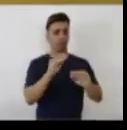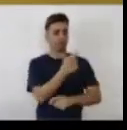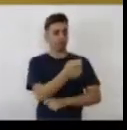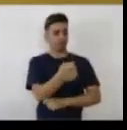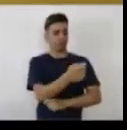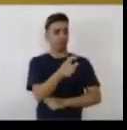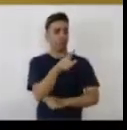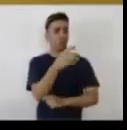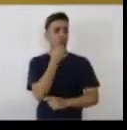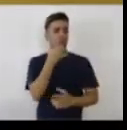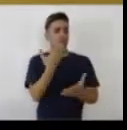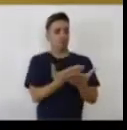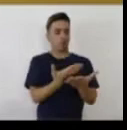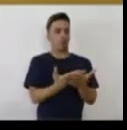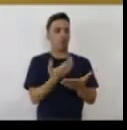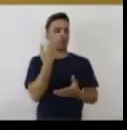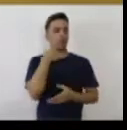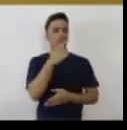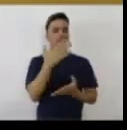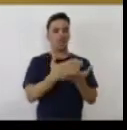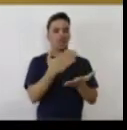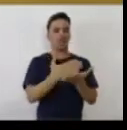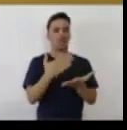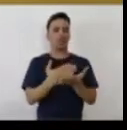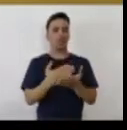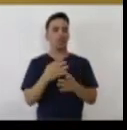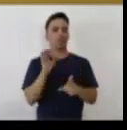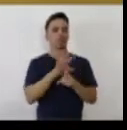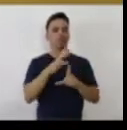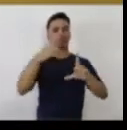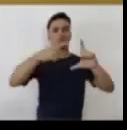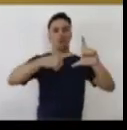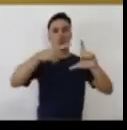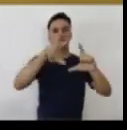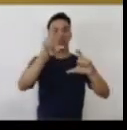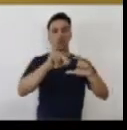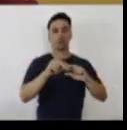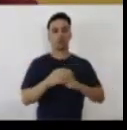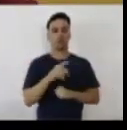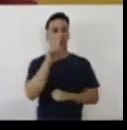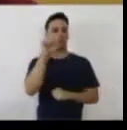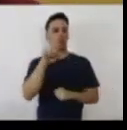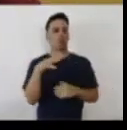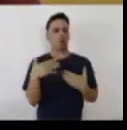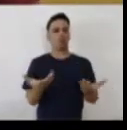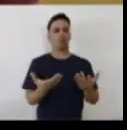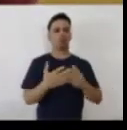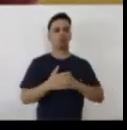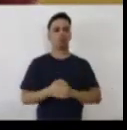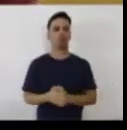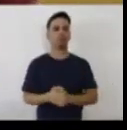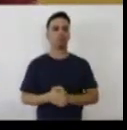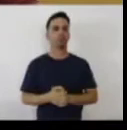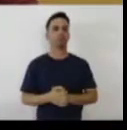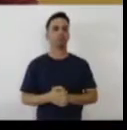un nivel determinado para iniciar la introducción de un contenido dado. La pregunta es la